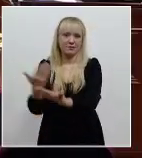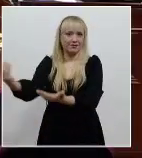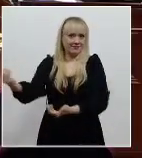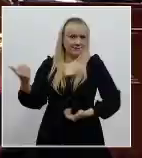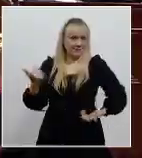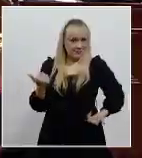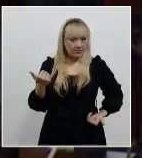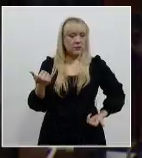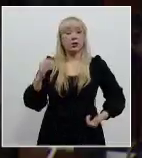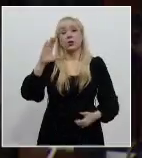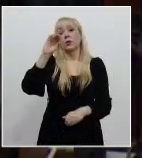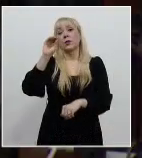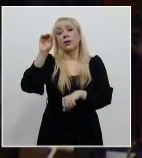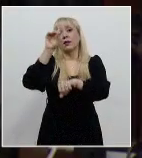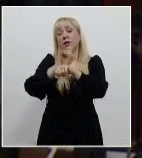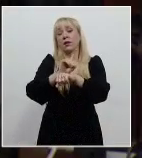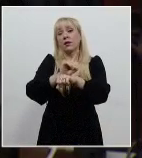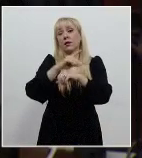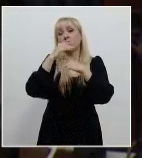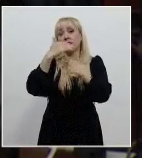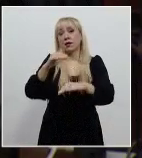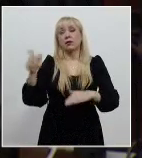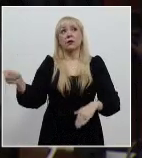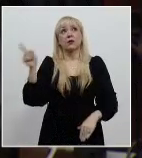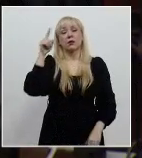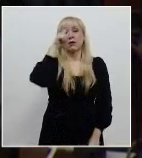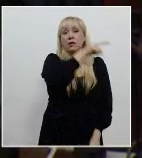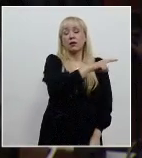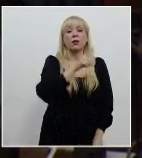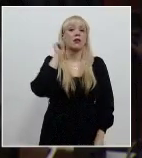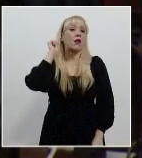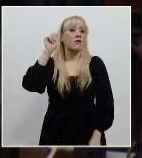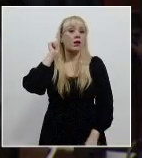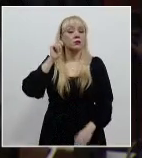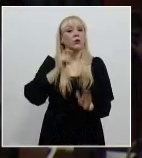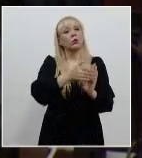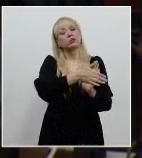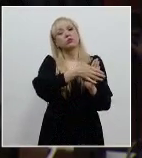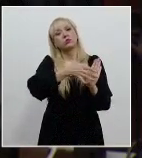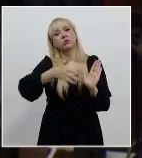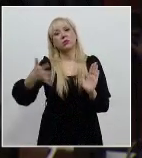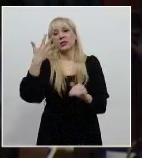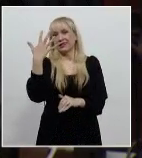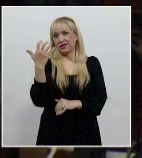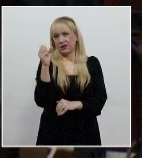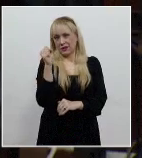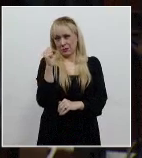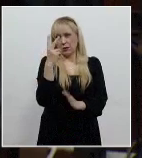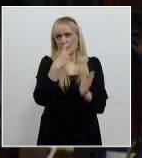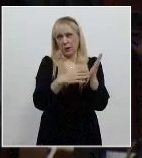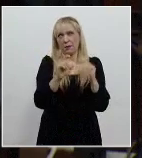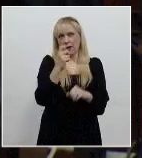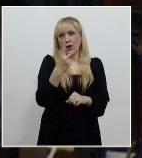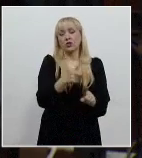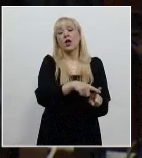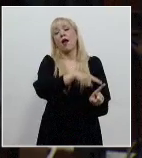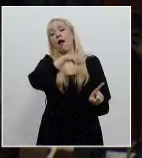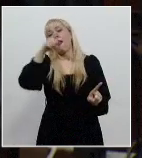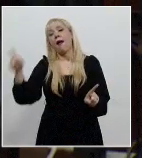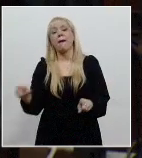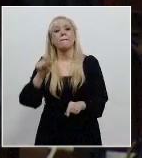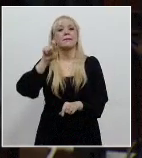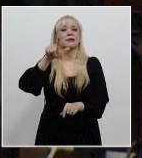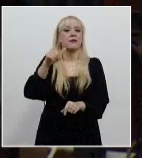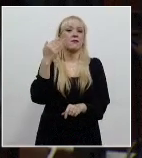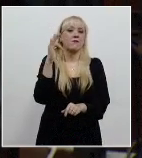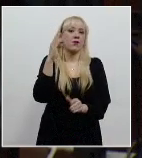El plazo de 90 días concedido al Congreso del Estado de Tabasco transcurrió del 5 de septiembre de 2022 al 27 de